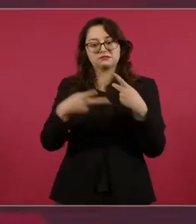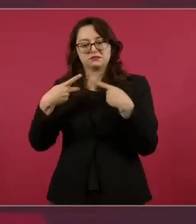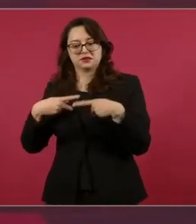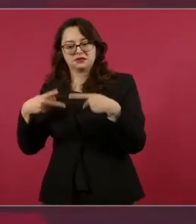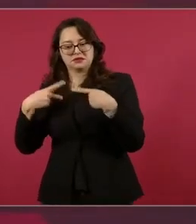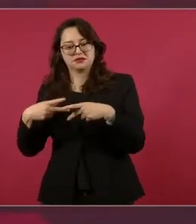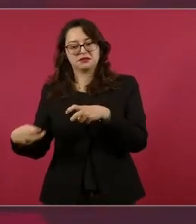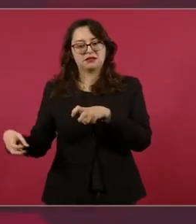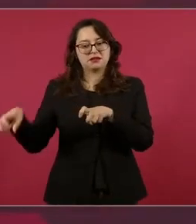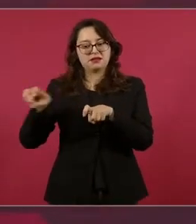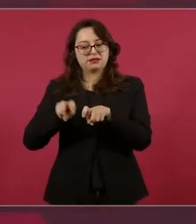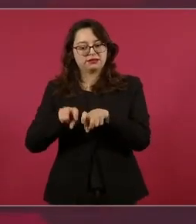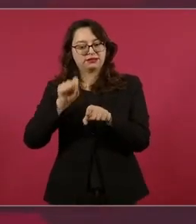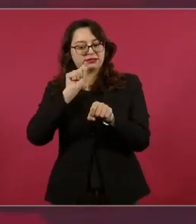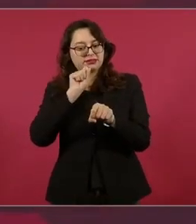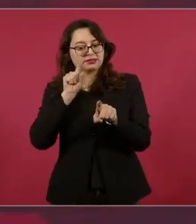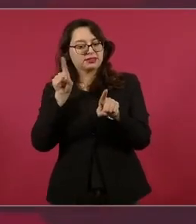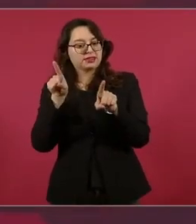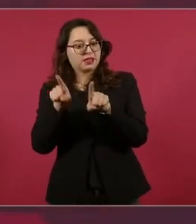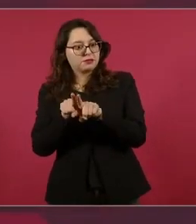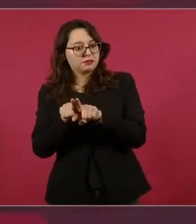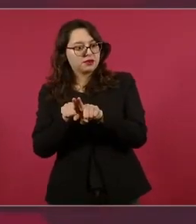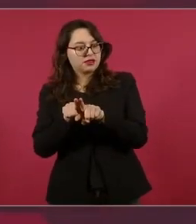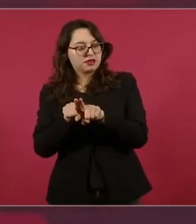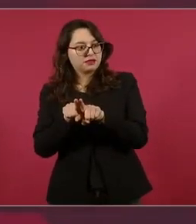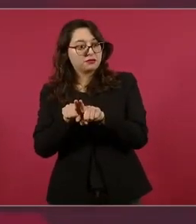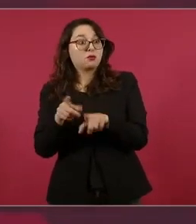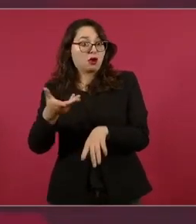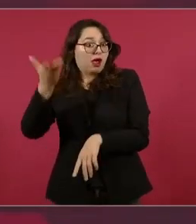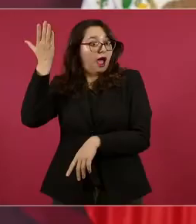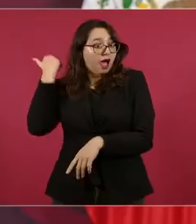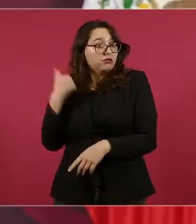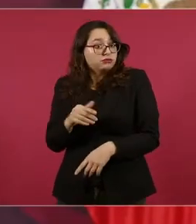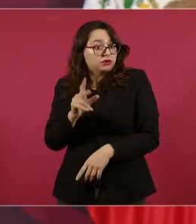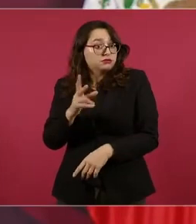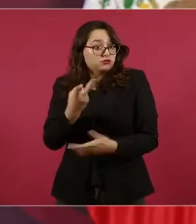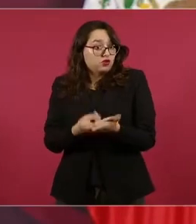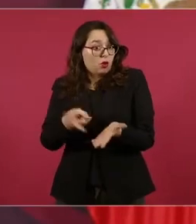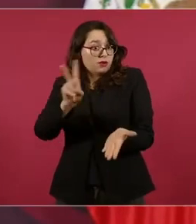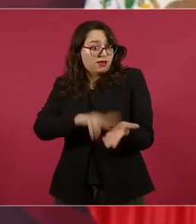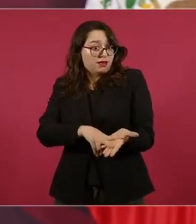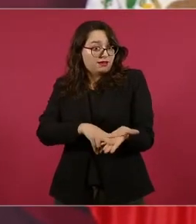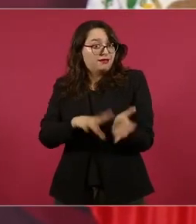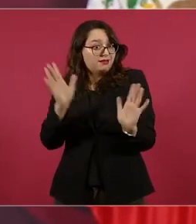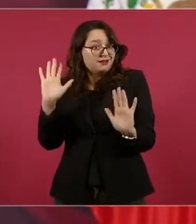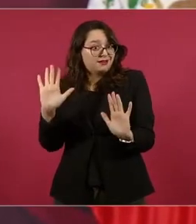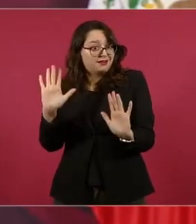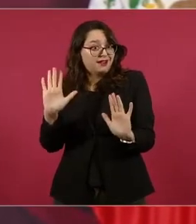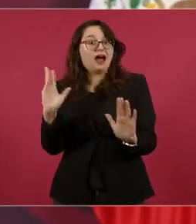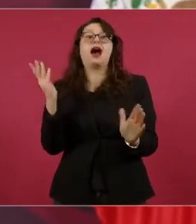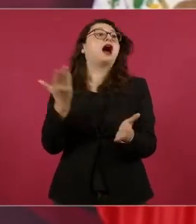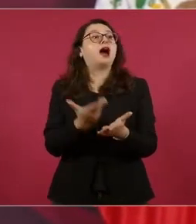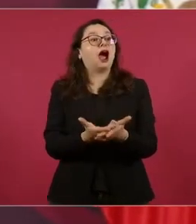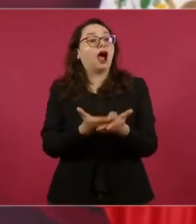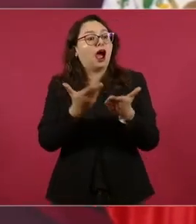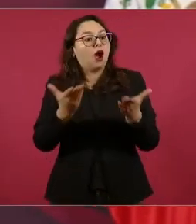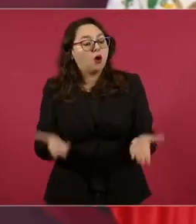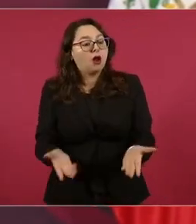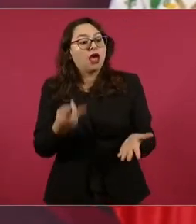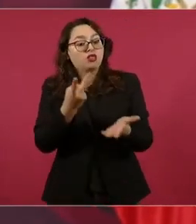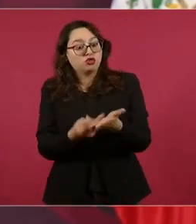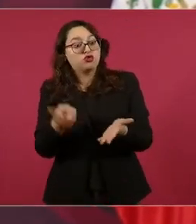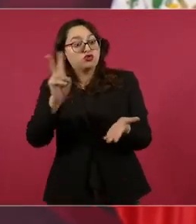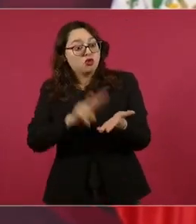pasajeros utilizarlas para trenes de pasajero podía